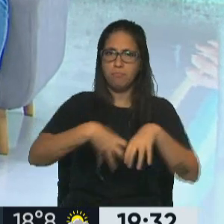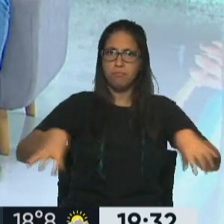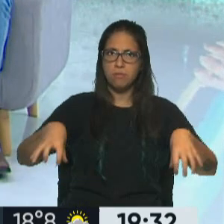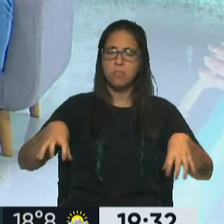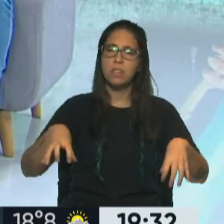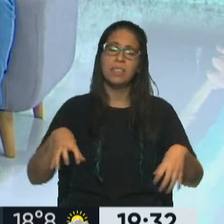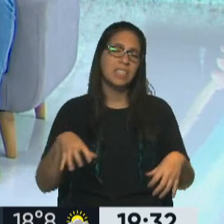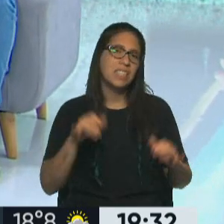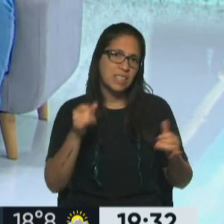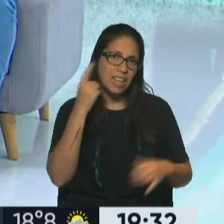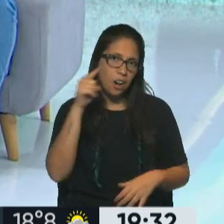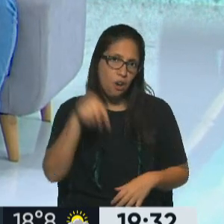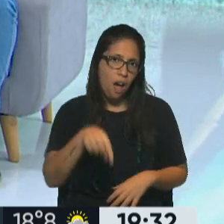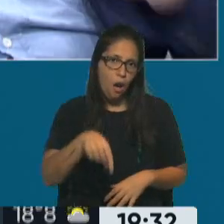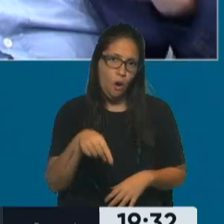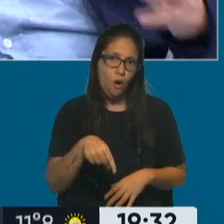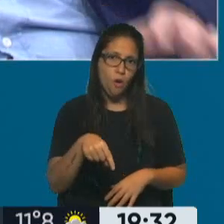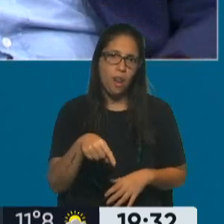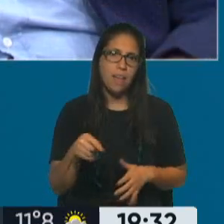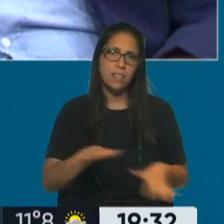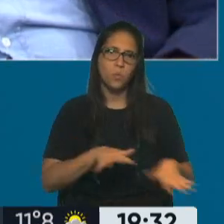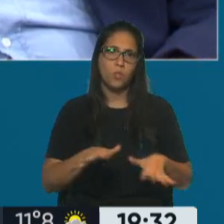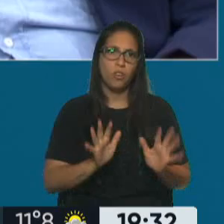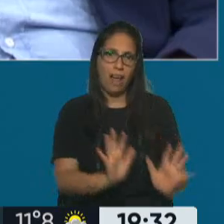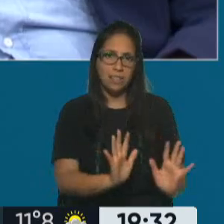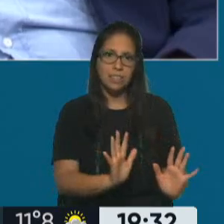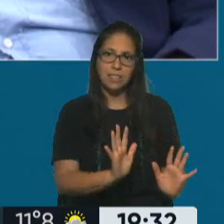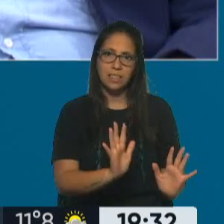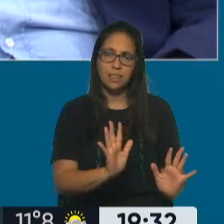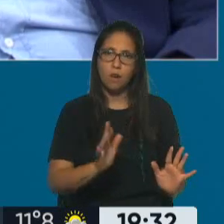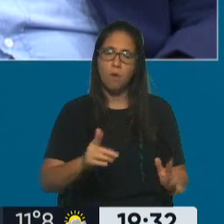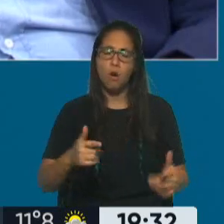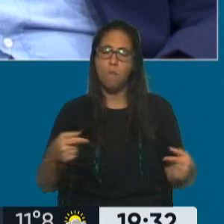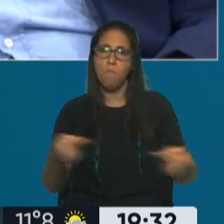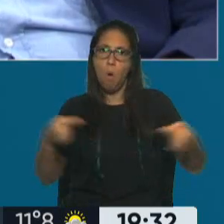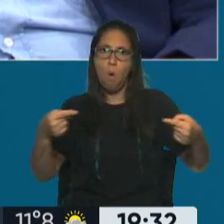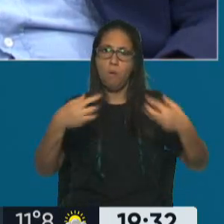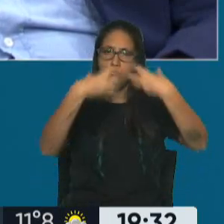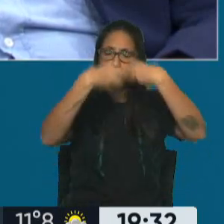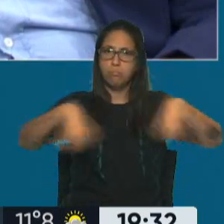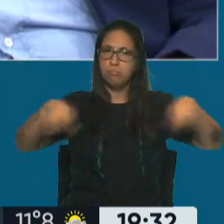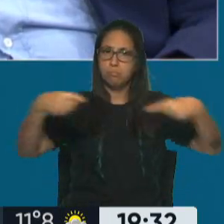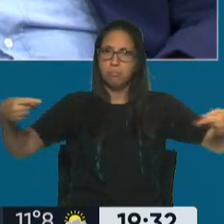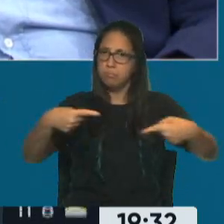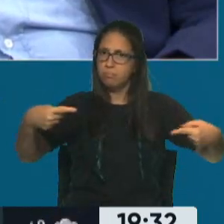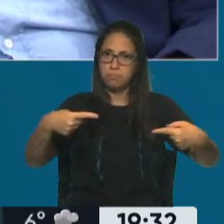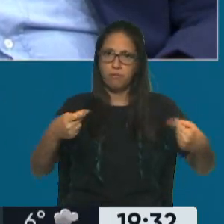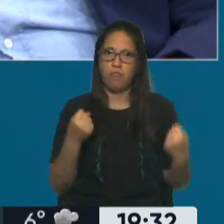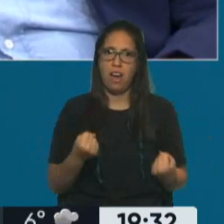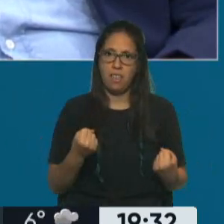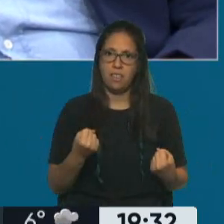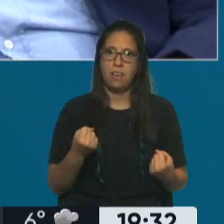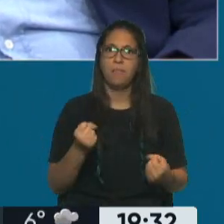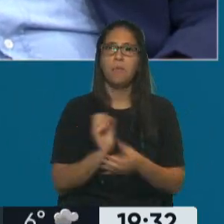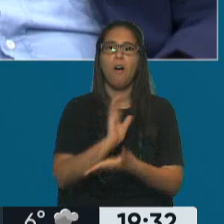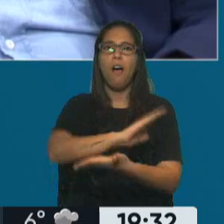supuesto creo que ahora ha una de esas situaciones muy antagónicas no entonces Este sí aparece eh la de la grieta